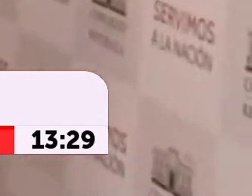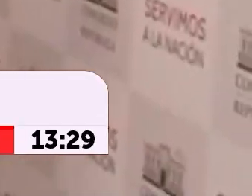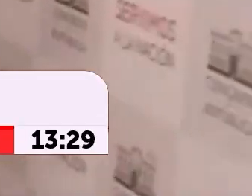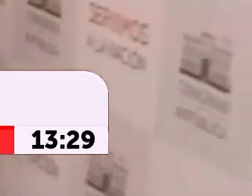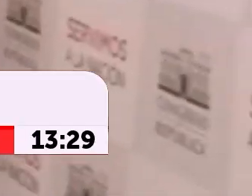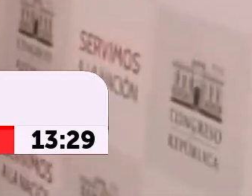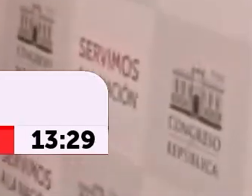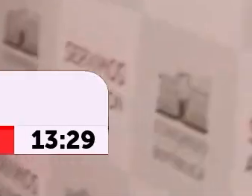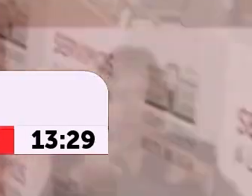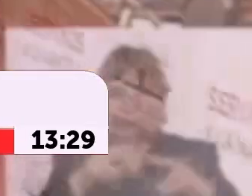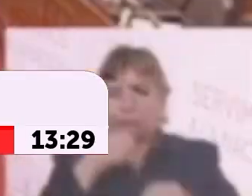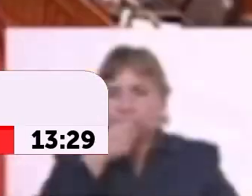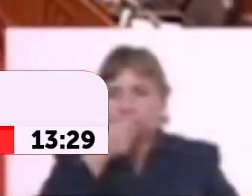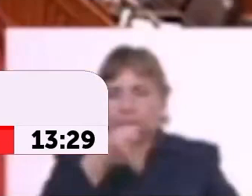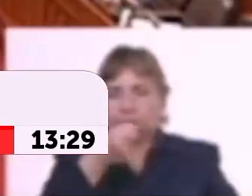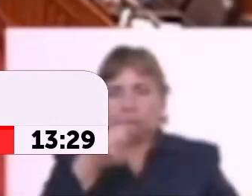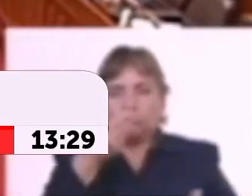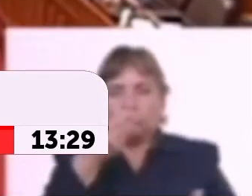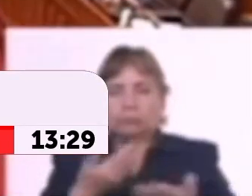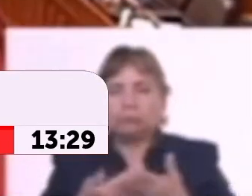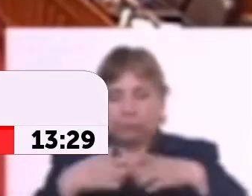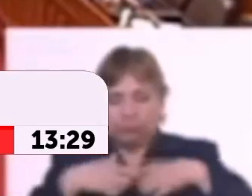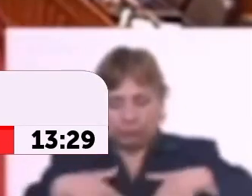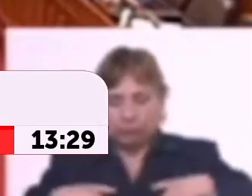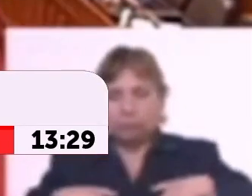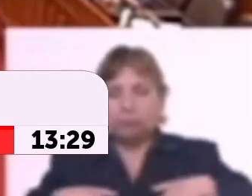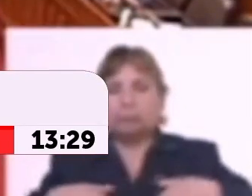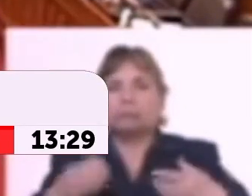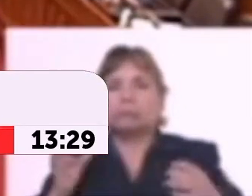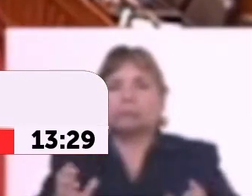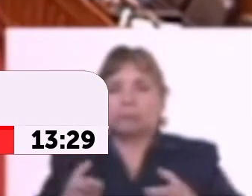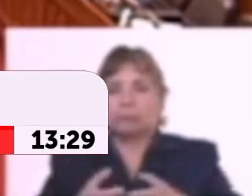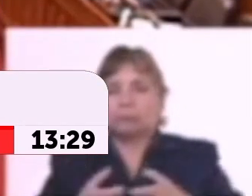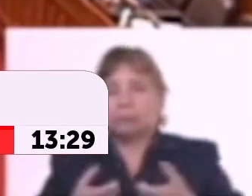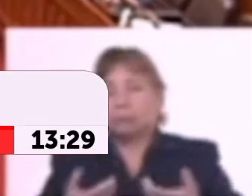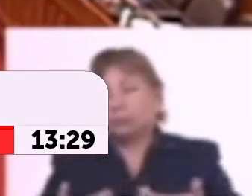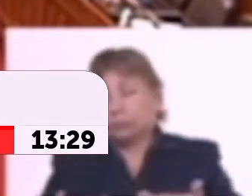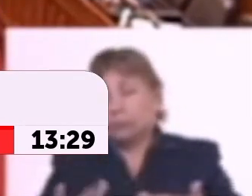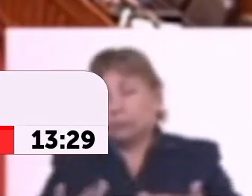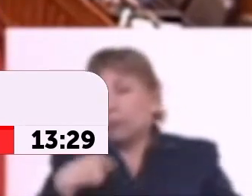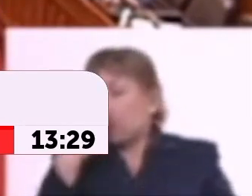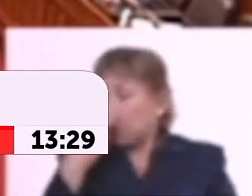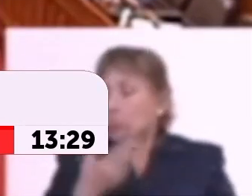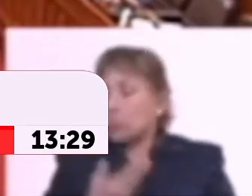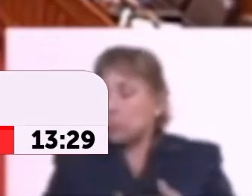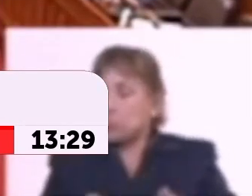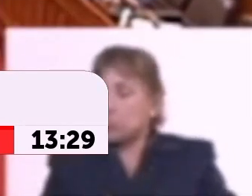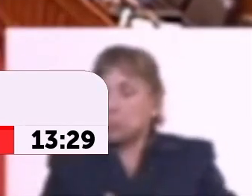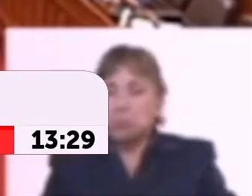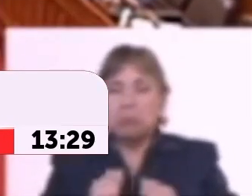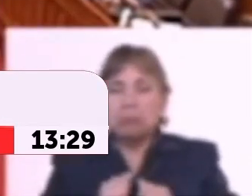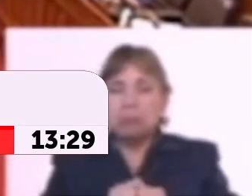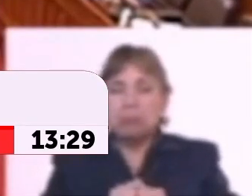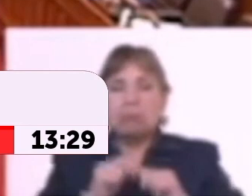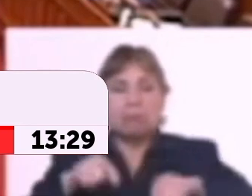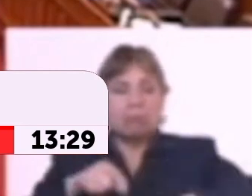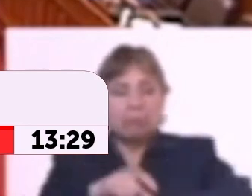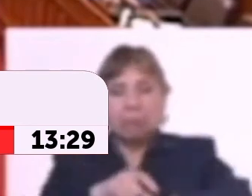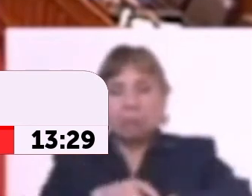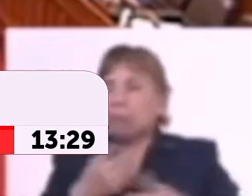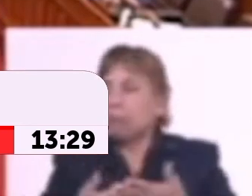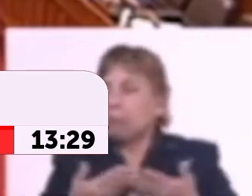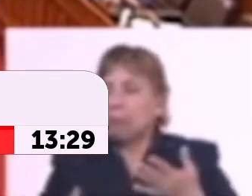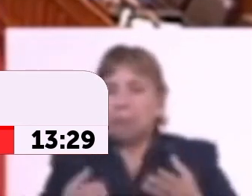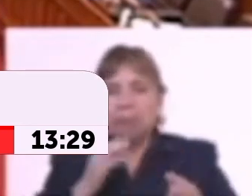de exministro de Transportes y Comunicaciones por los presuntos delitos de organización criminal y colusión, y de la misma forma